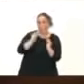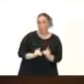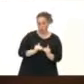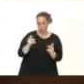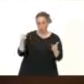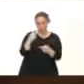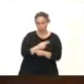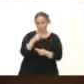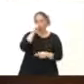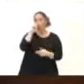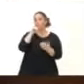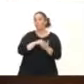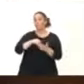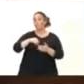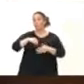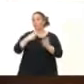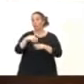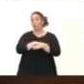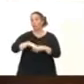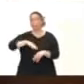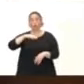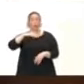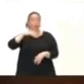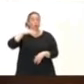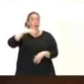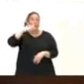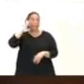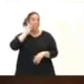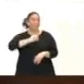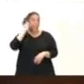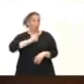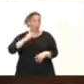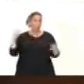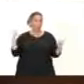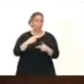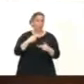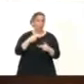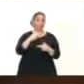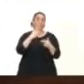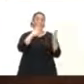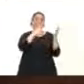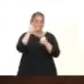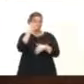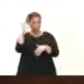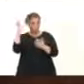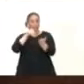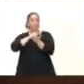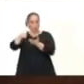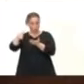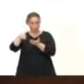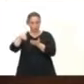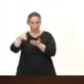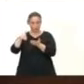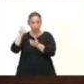En el año 2017 el Gobierno de Rajoy, ley estatal, recortó 350 millones frente a lo que se había presupuestado en el último presupuesto de José Luis